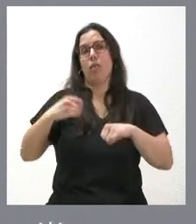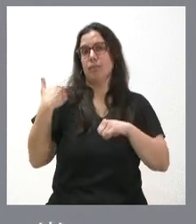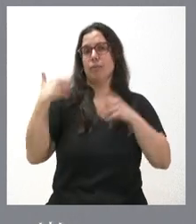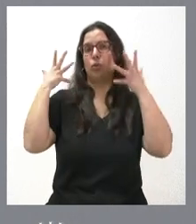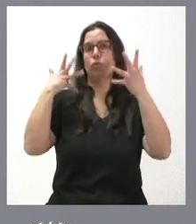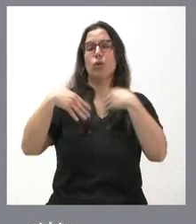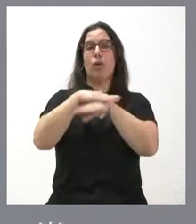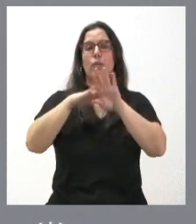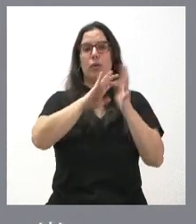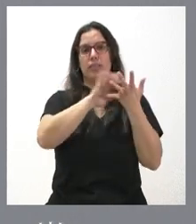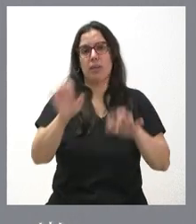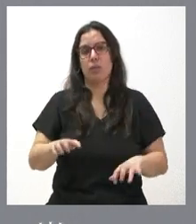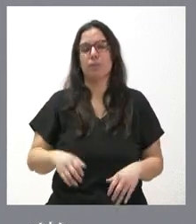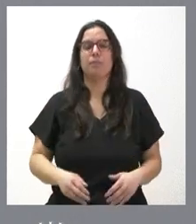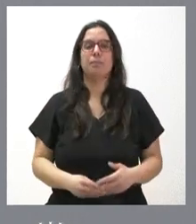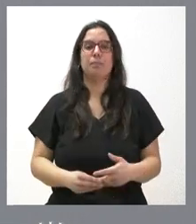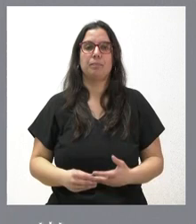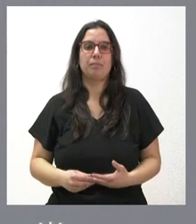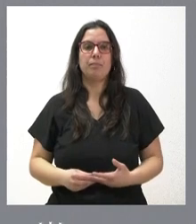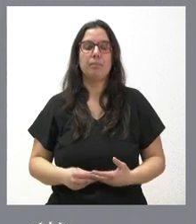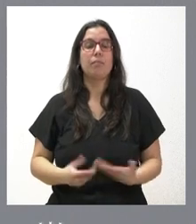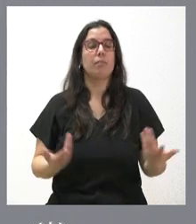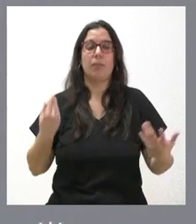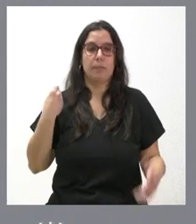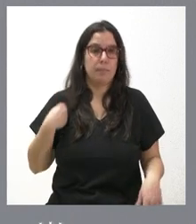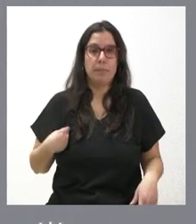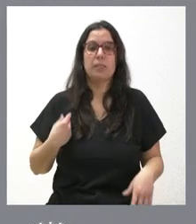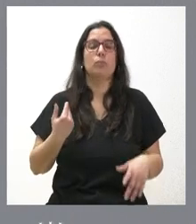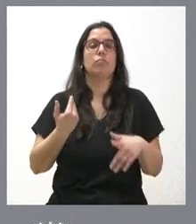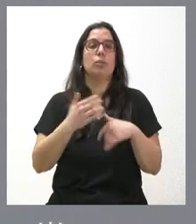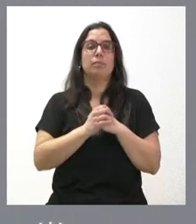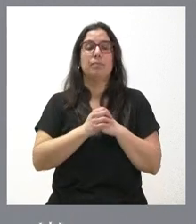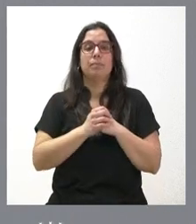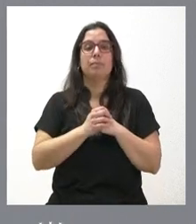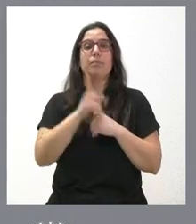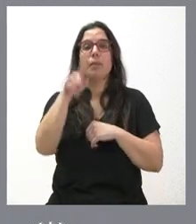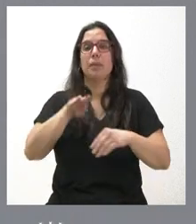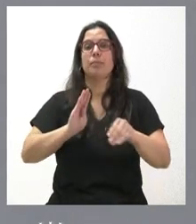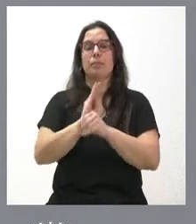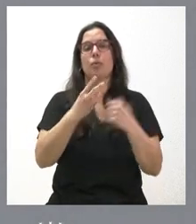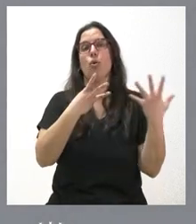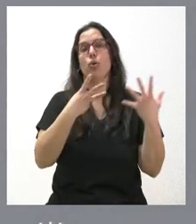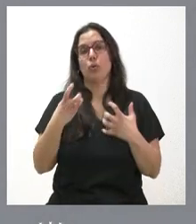gobierno de Castilla y león de la misma manera se destinan